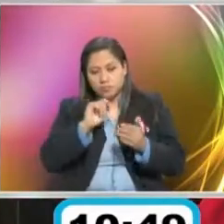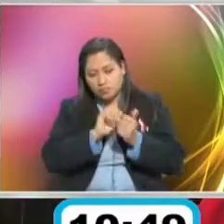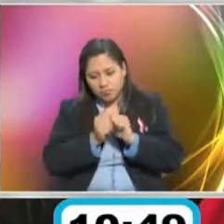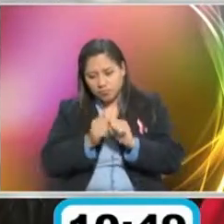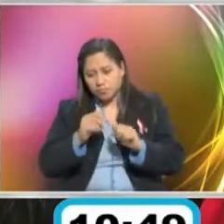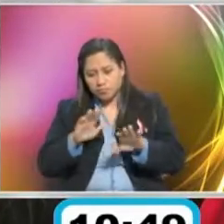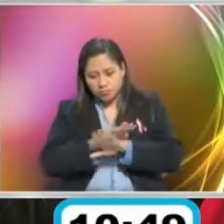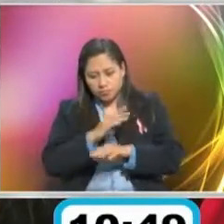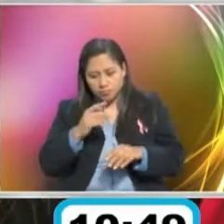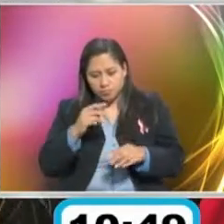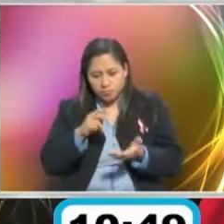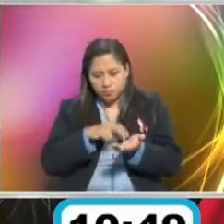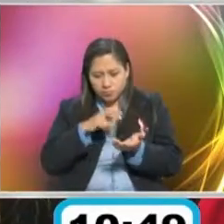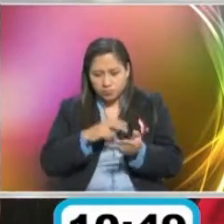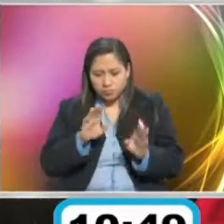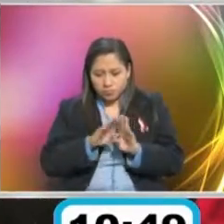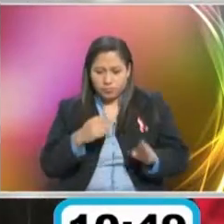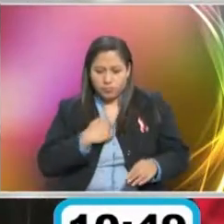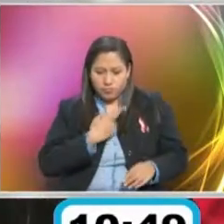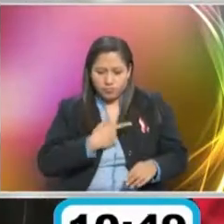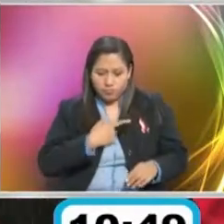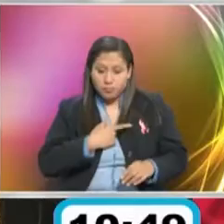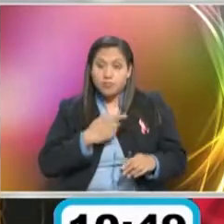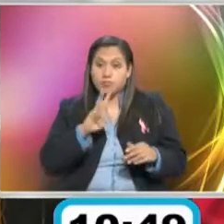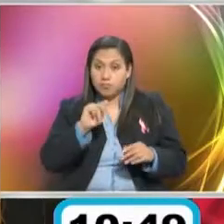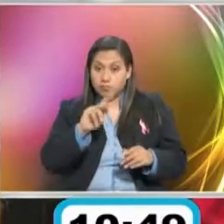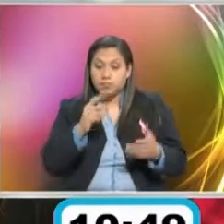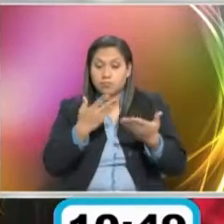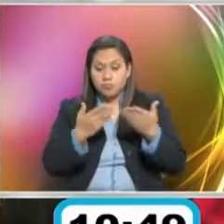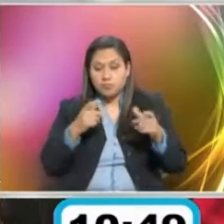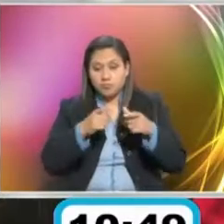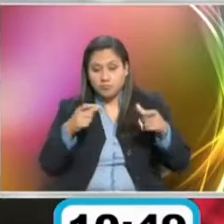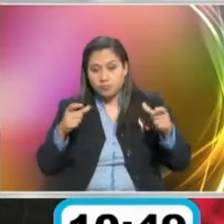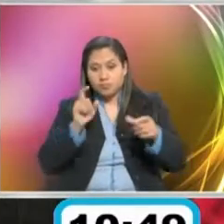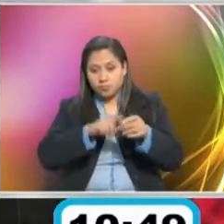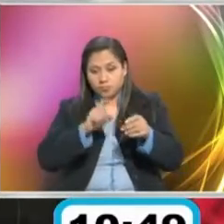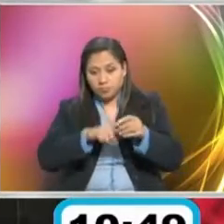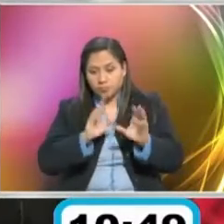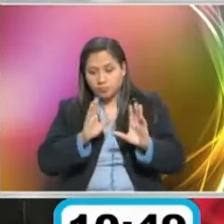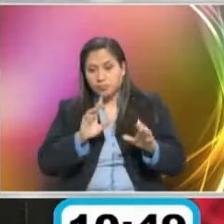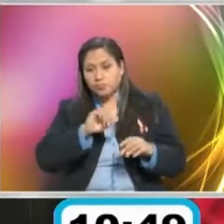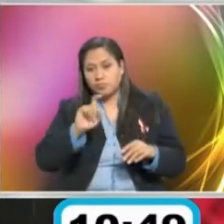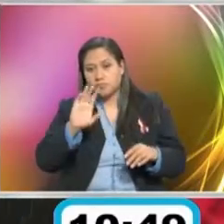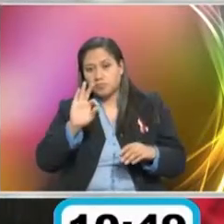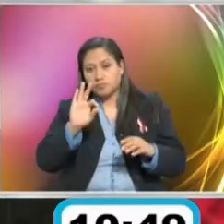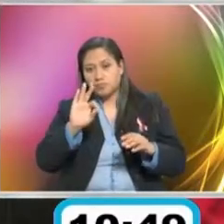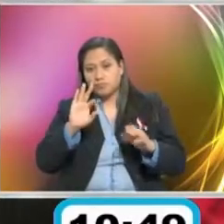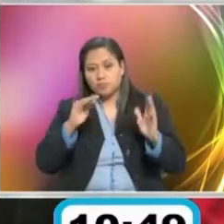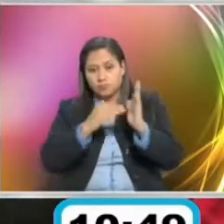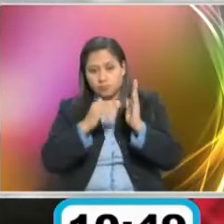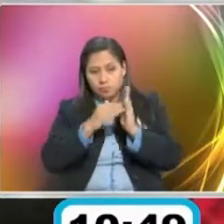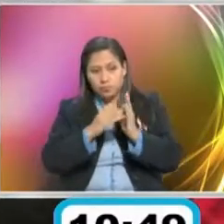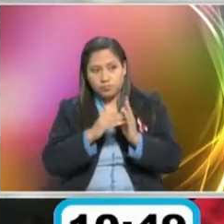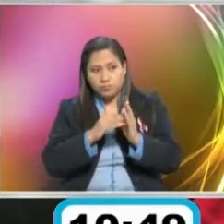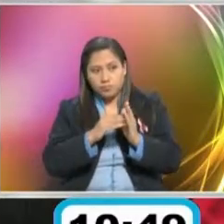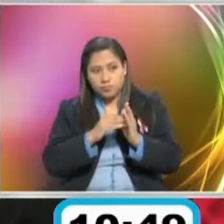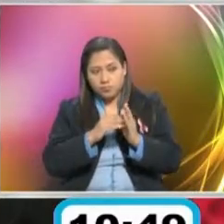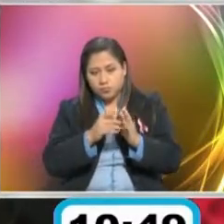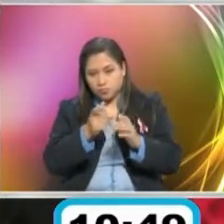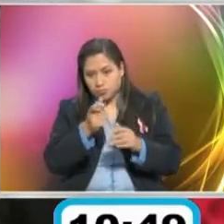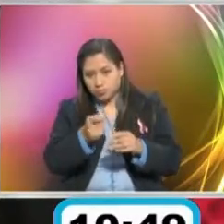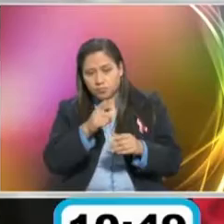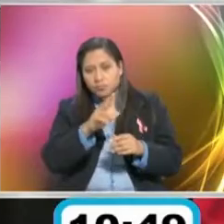Entonces dio muchos frutos, el canal ahorita ya creció muchísimo, ya estamos pasando las 140 millones de reproducciones en el canal,